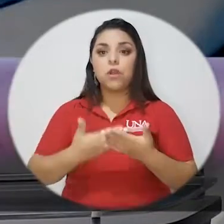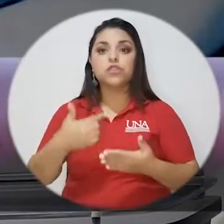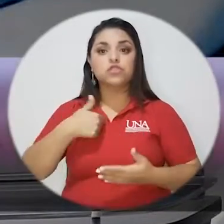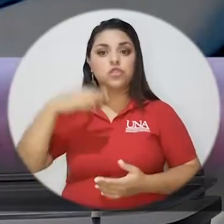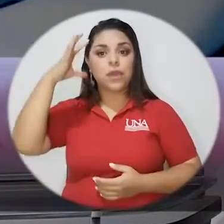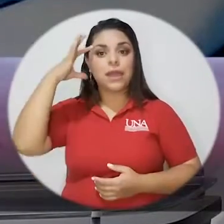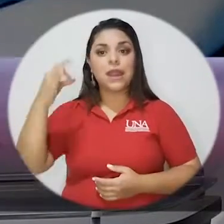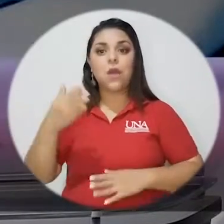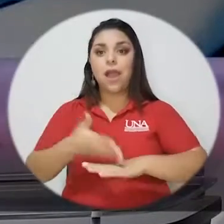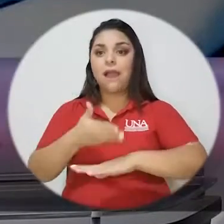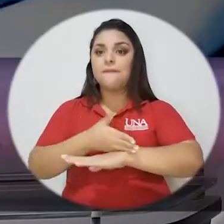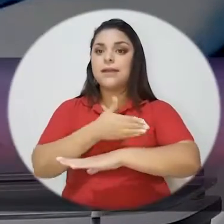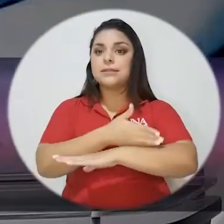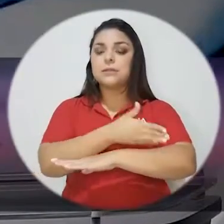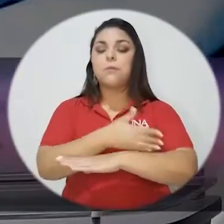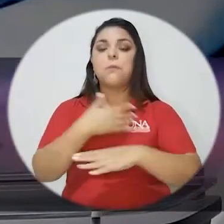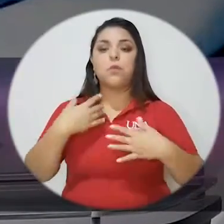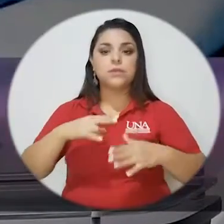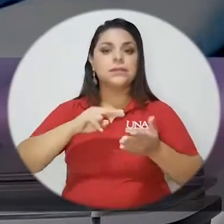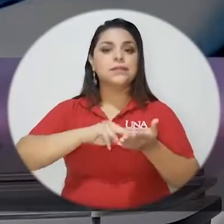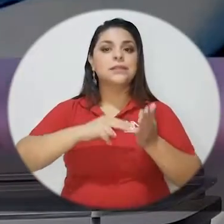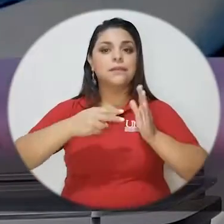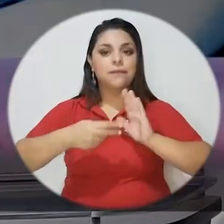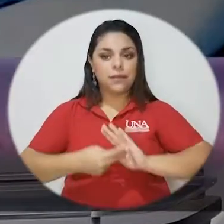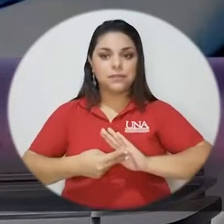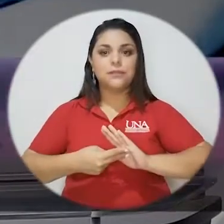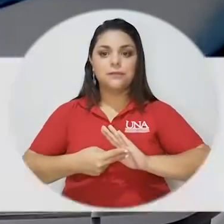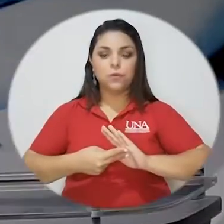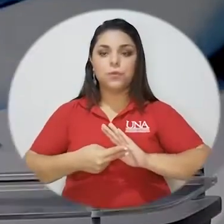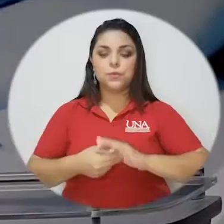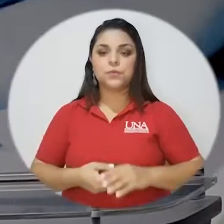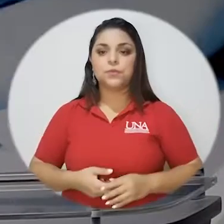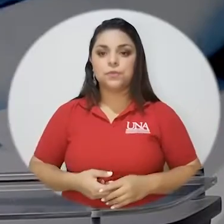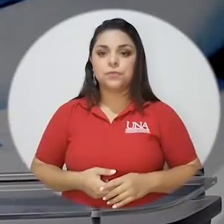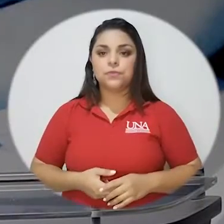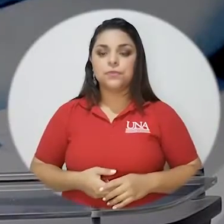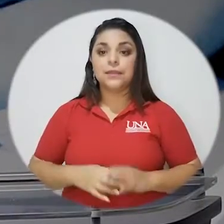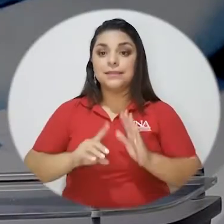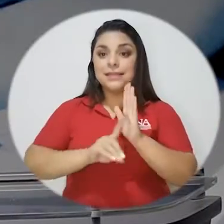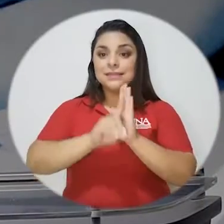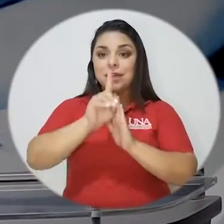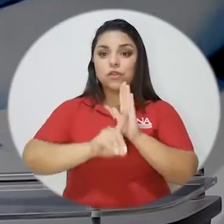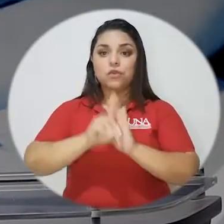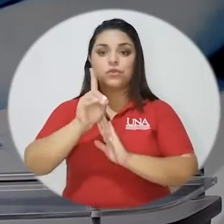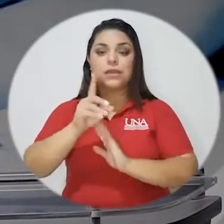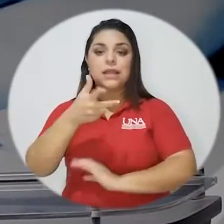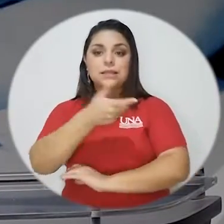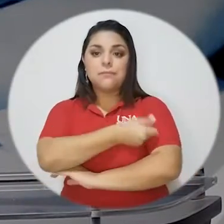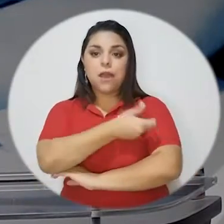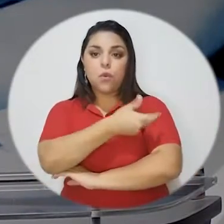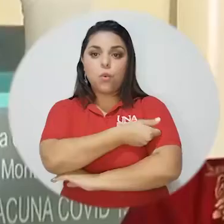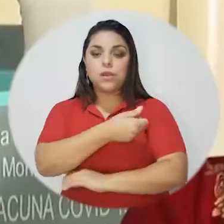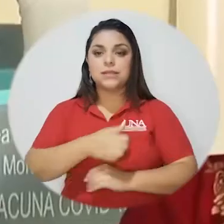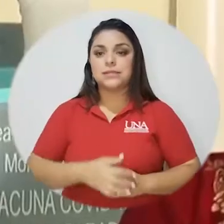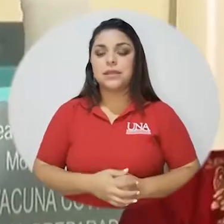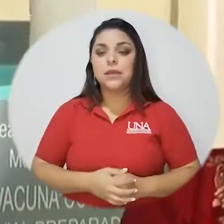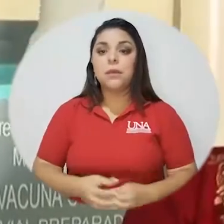que ha sido un avance muy, muy significativo. Digamos, el desarrollo de las